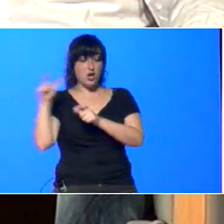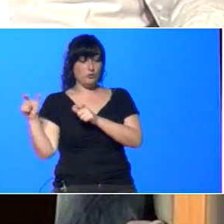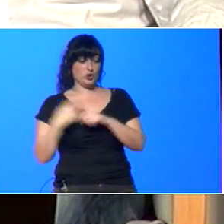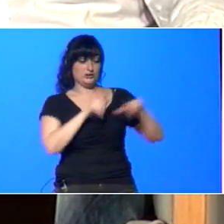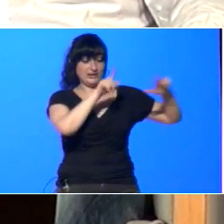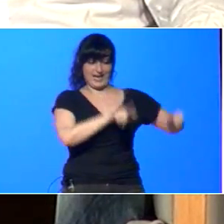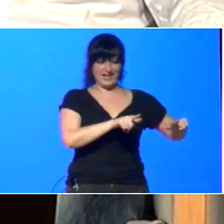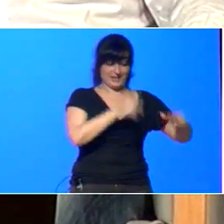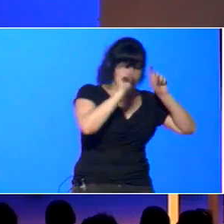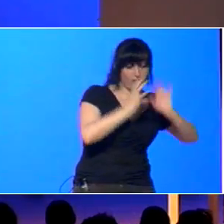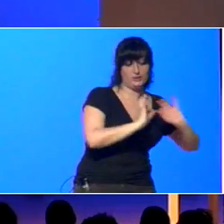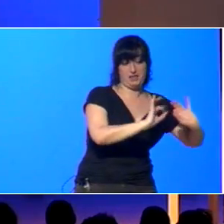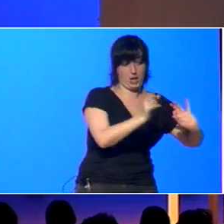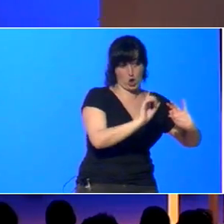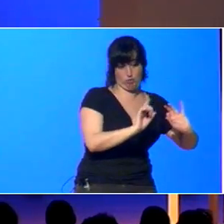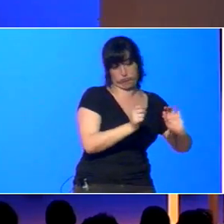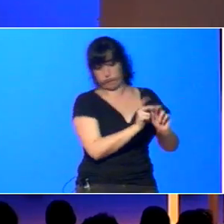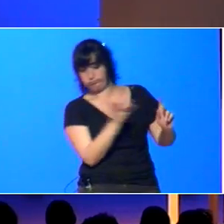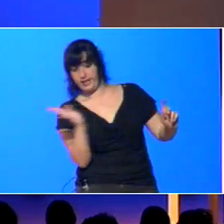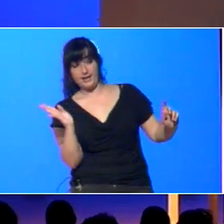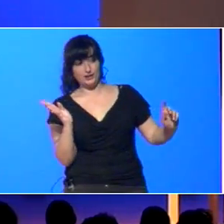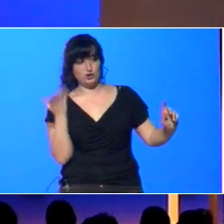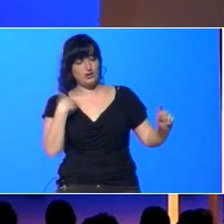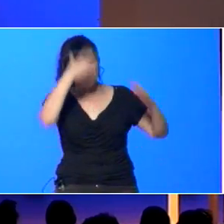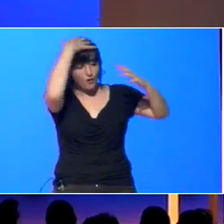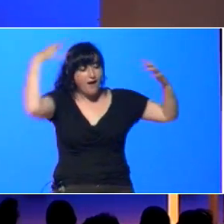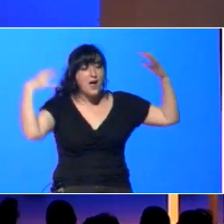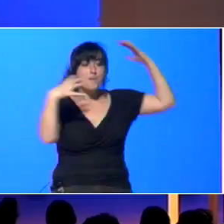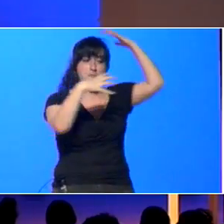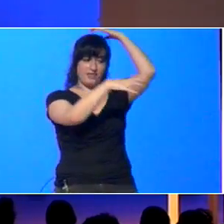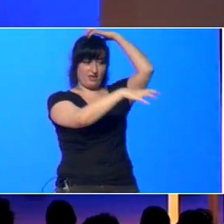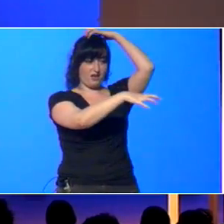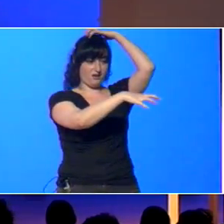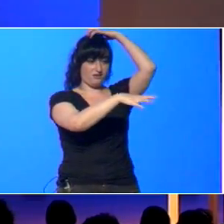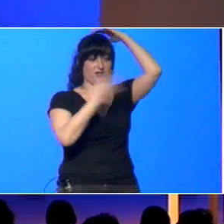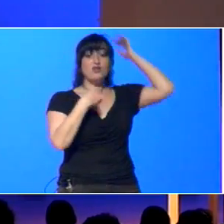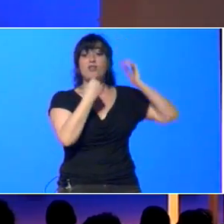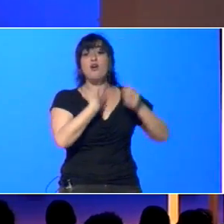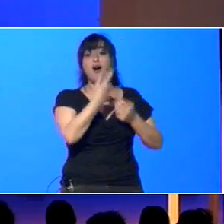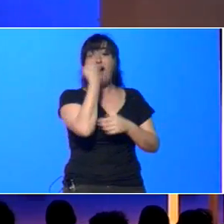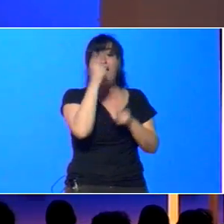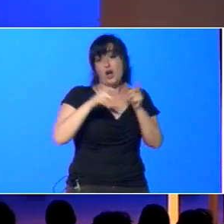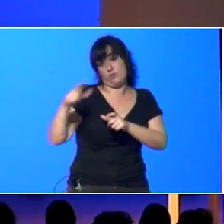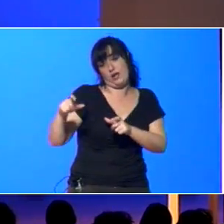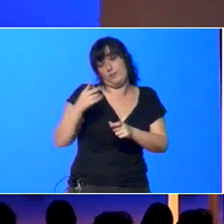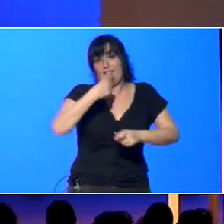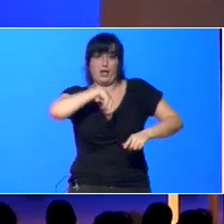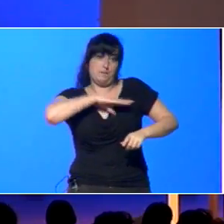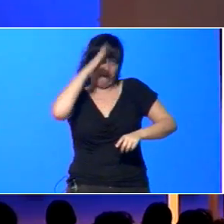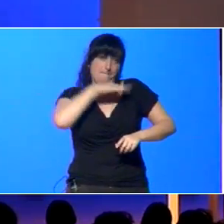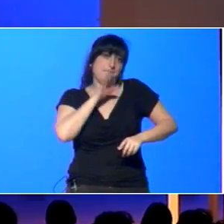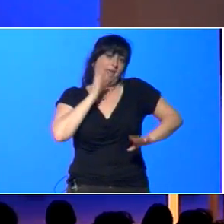¿eh? Pero es que los alumnos del aula de educación especial, y os hablo de un alumnado, como vulgarmente hablamos entre los padres,